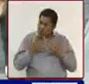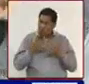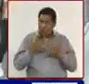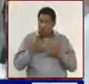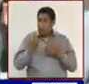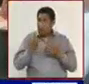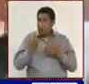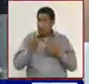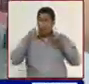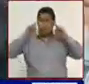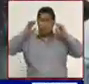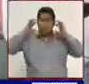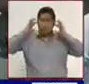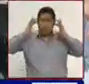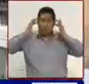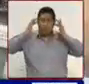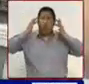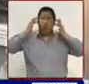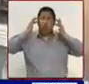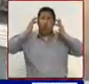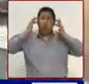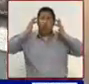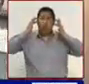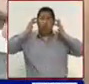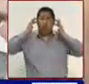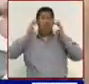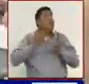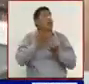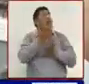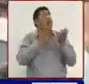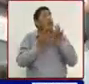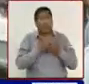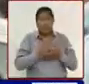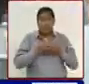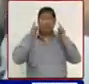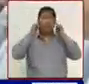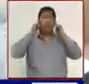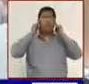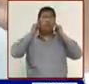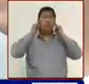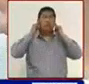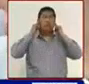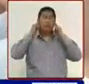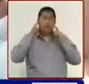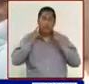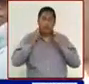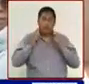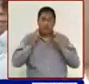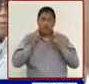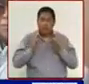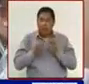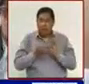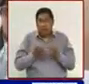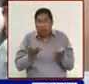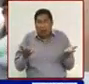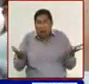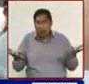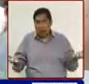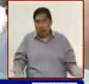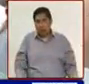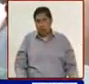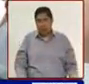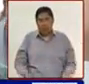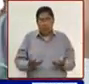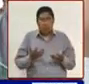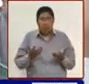lados solo hay sordera, tozudez e incapacidad para dar respuestas, por lo menos paliativas a lo que planteamos, y no queremos el